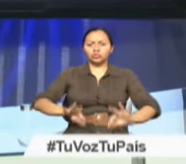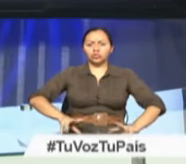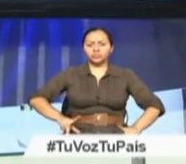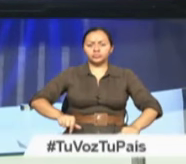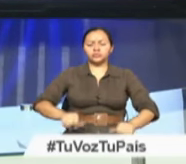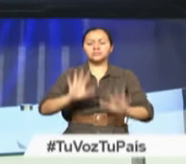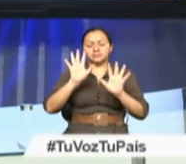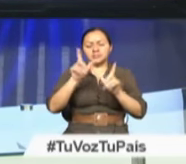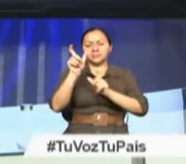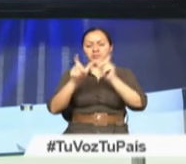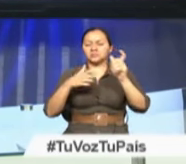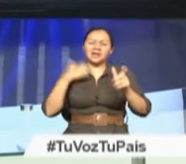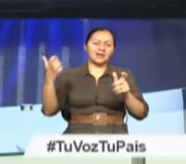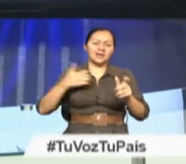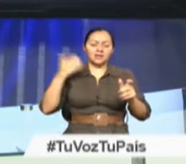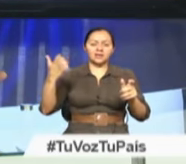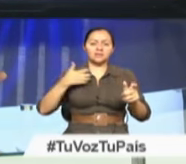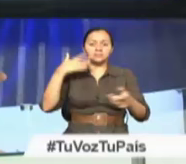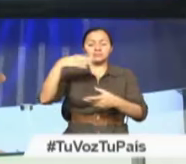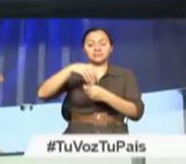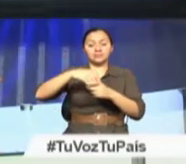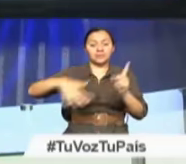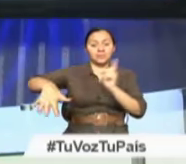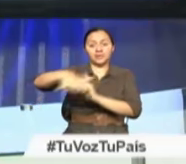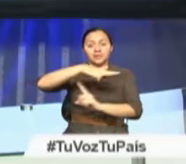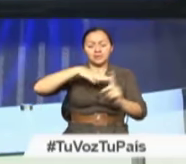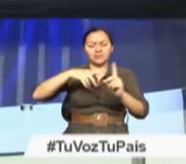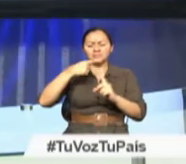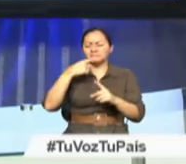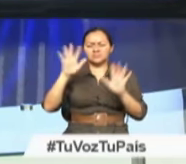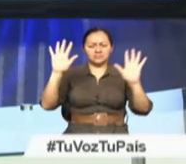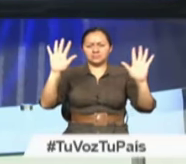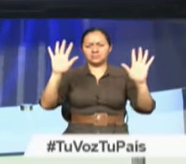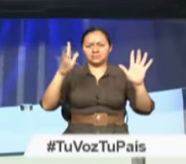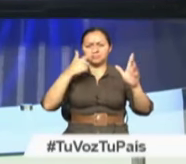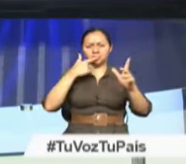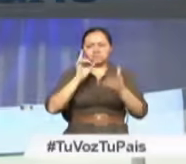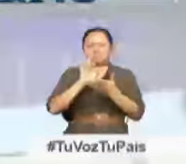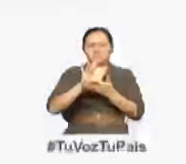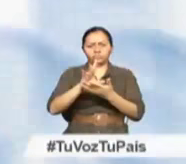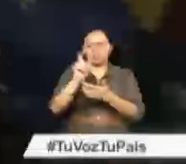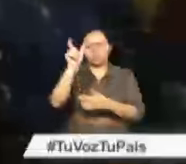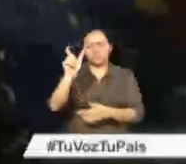se concentraron en la Plaza Victoria para exigir la admisión de un